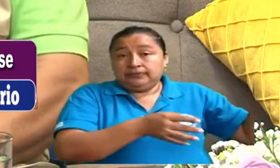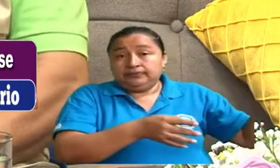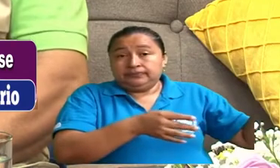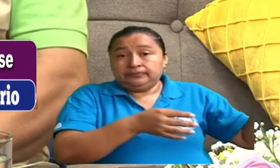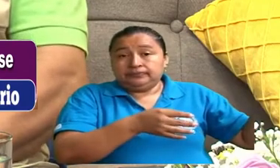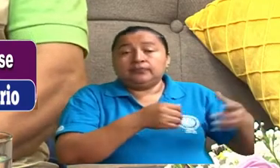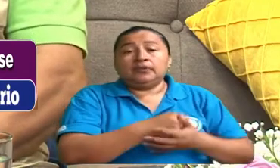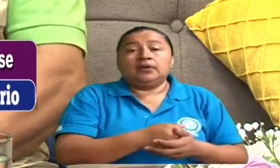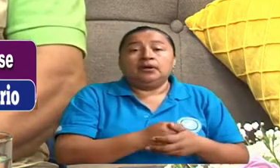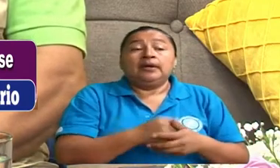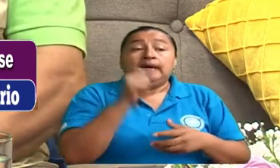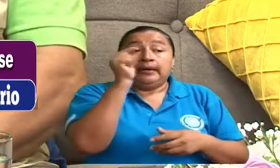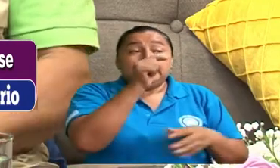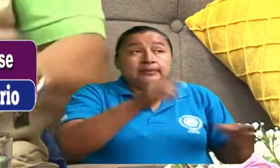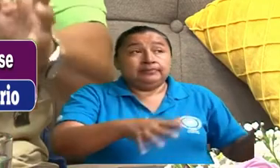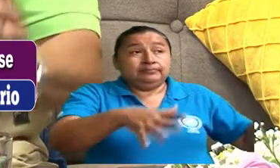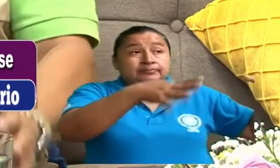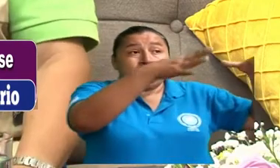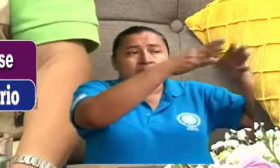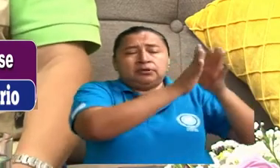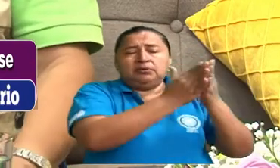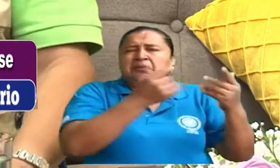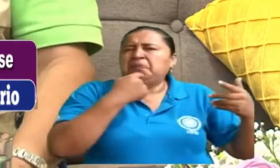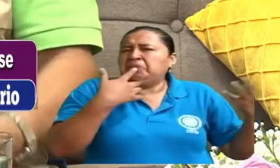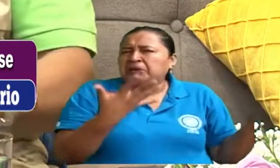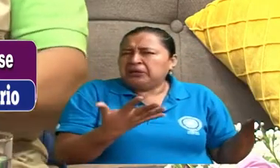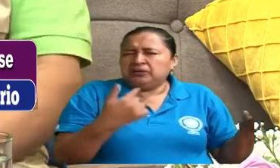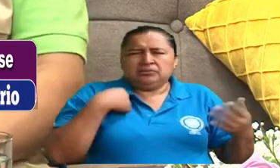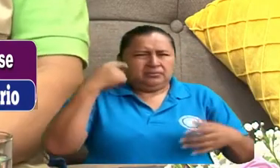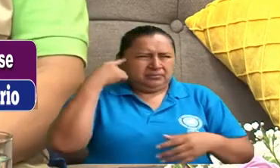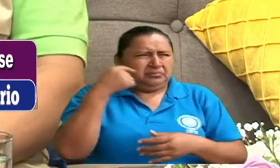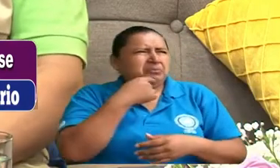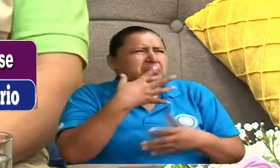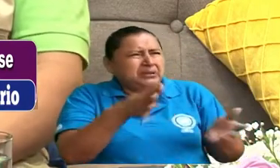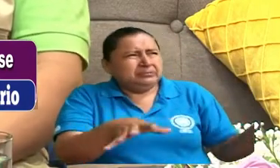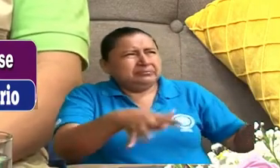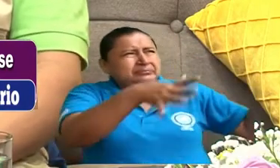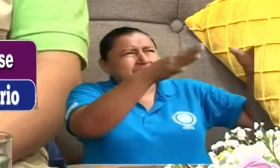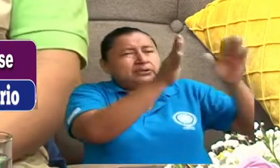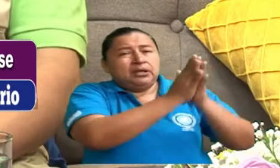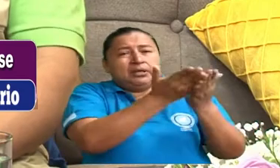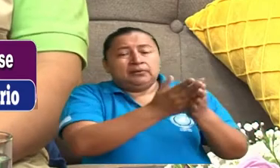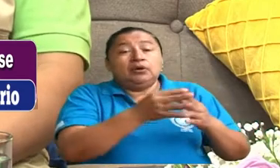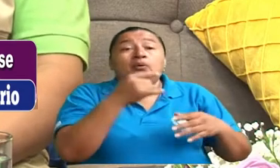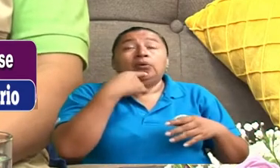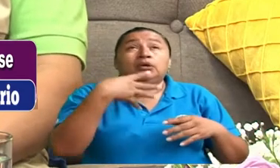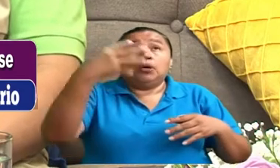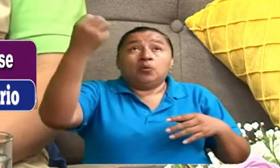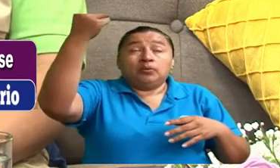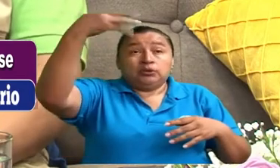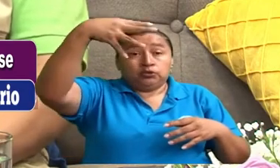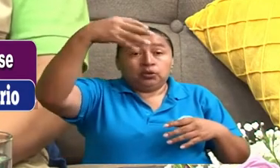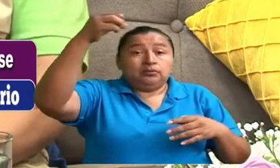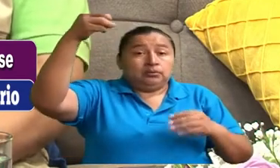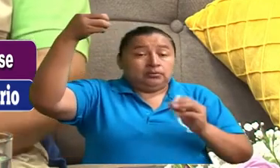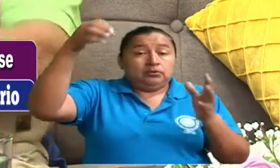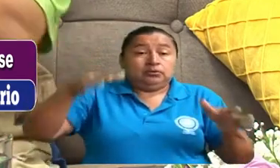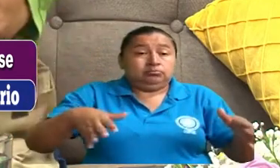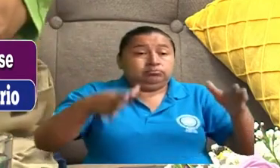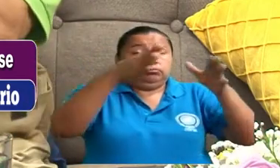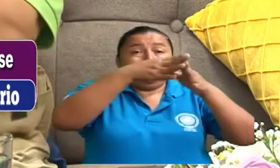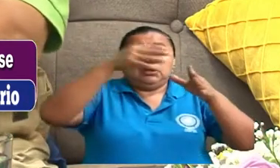sí. Este Cerro del Libro, ¿por qué le decían el Cerro del Libro? Yo me preguntaba, ¿por qué? Es que cuando el sol bajaba hacia abajo, en